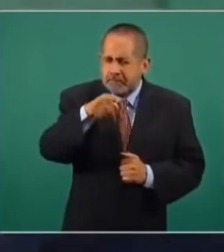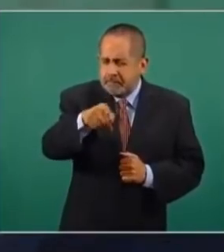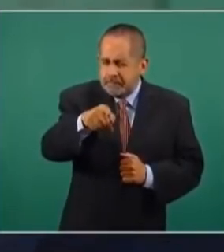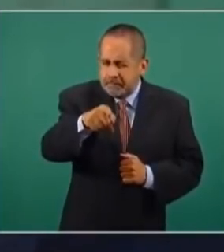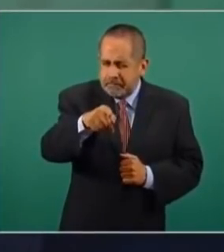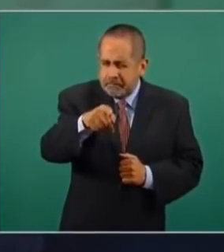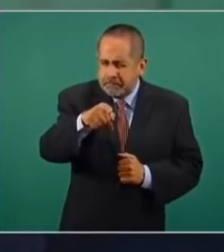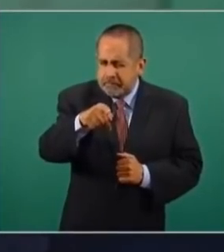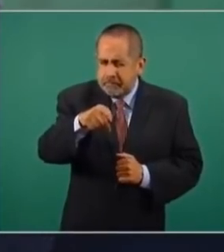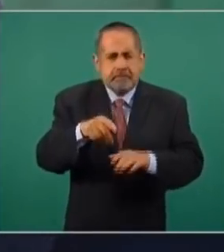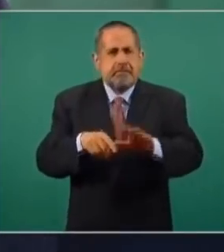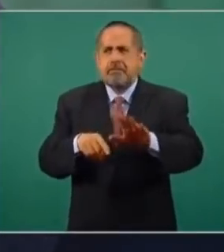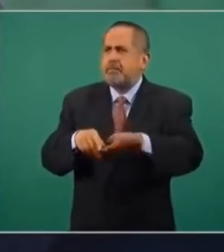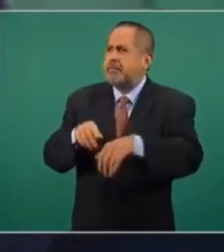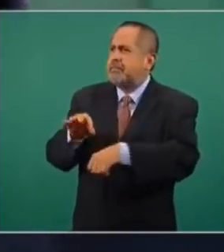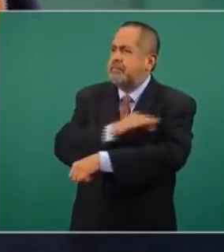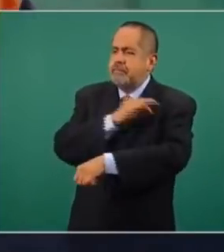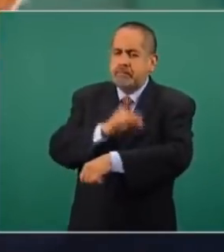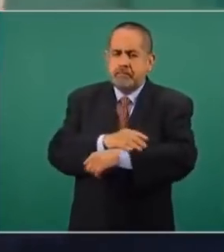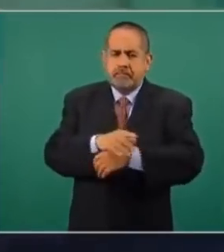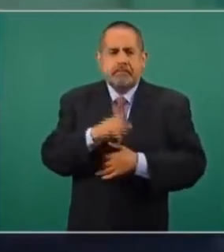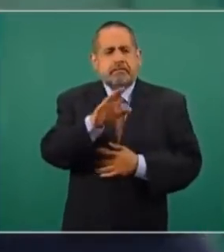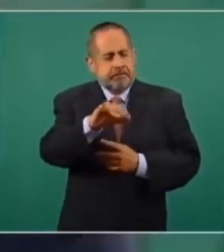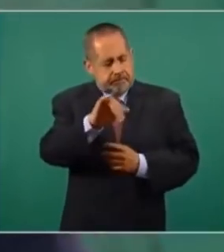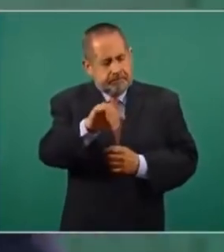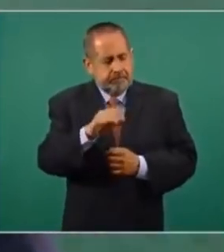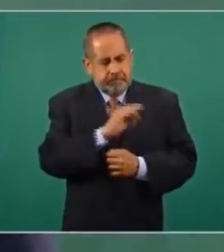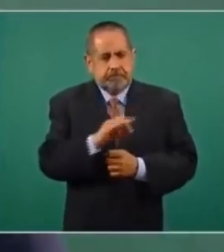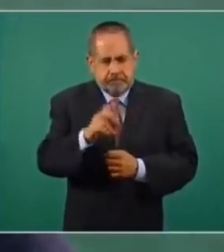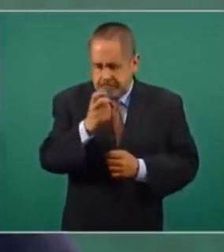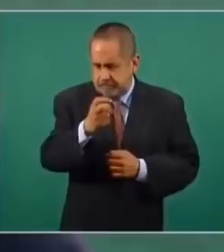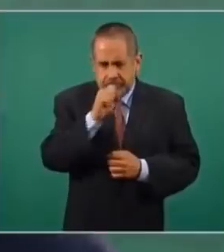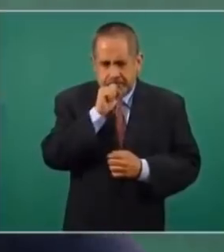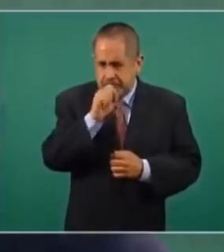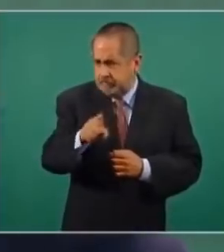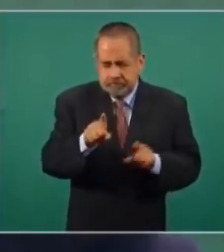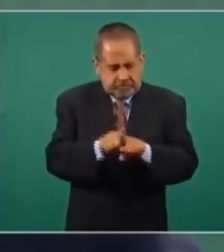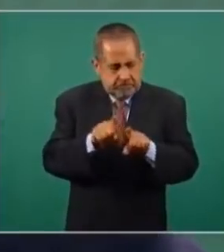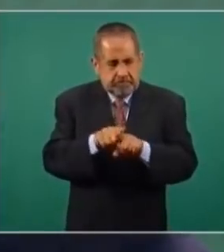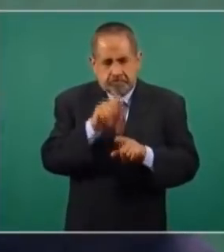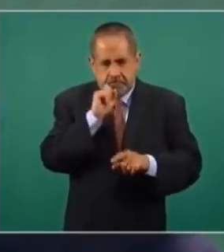las vacunas, sobre si es posible sí, ya. Por lo mismo.